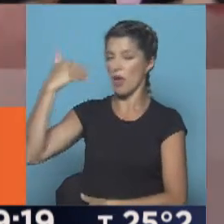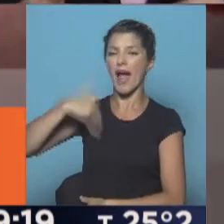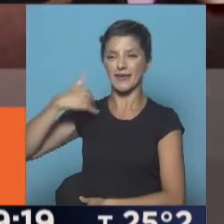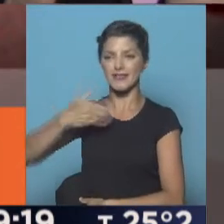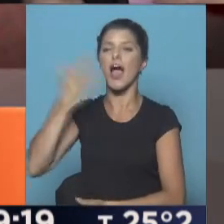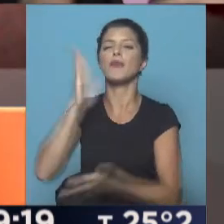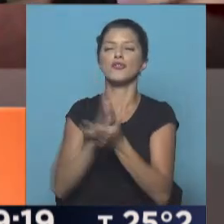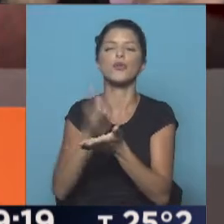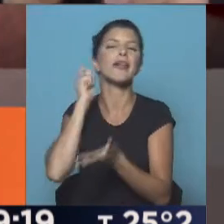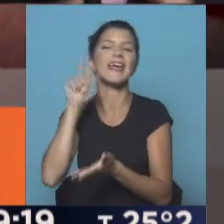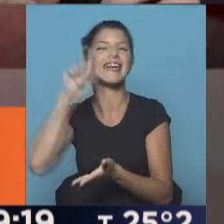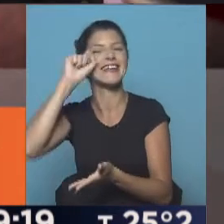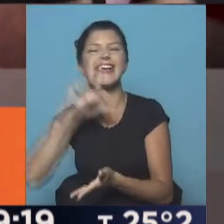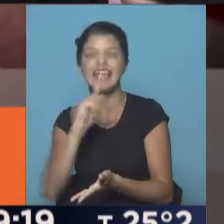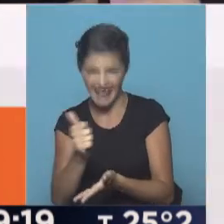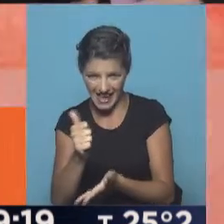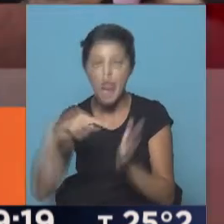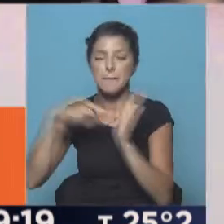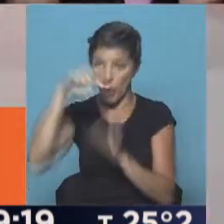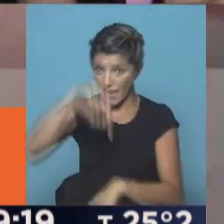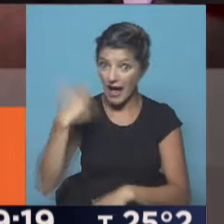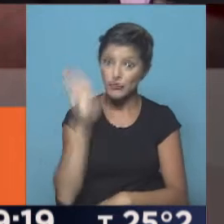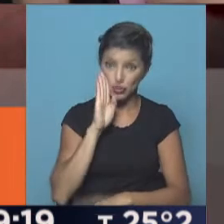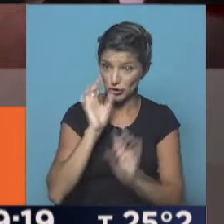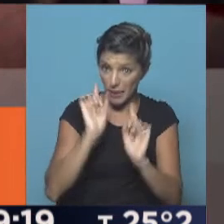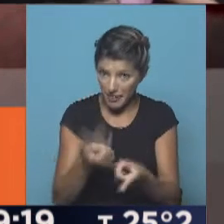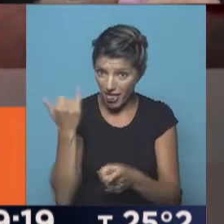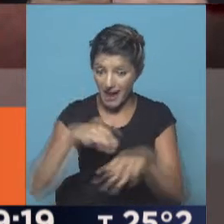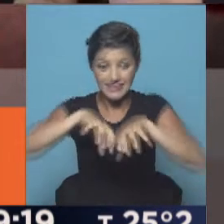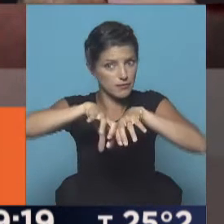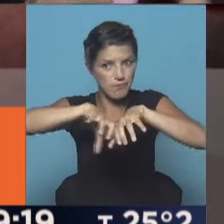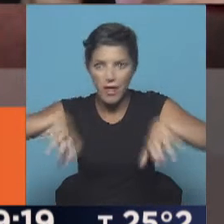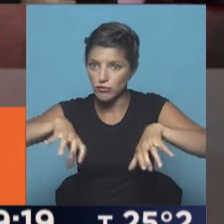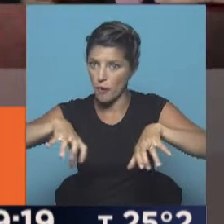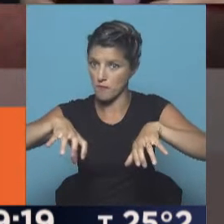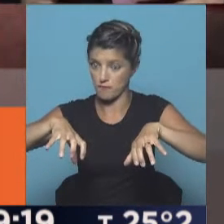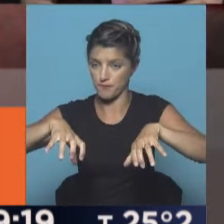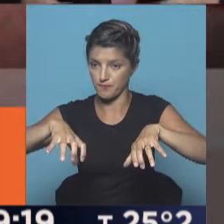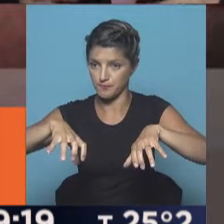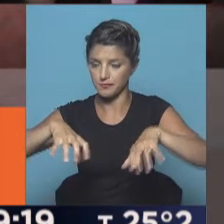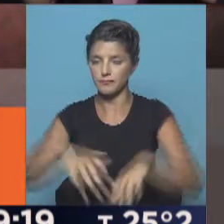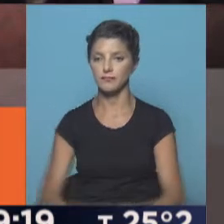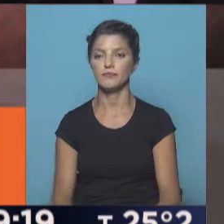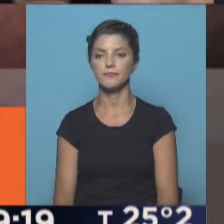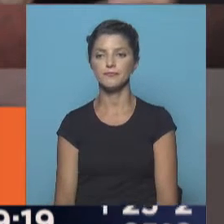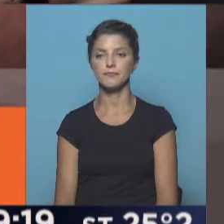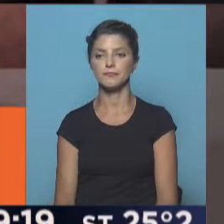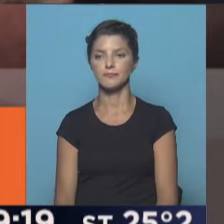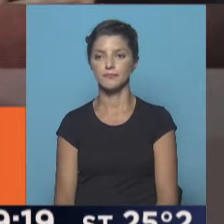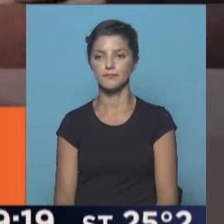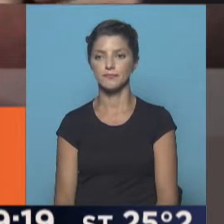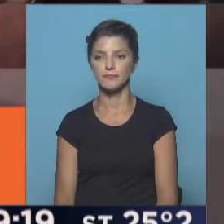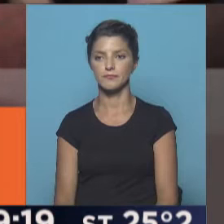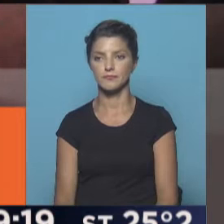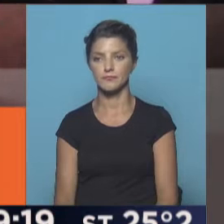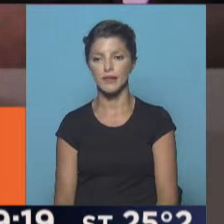¿no es cierto? En Estados Unidos también existe esa grieta. Es una división muy profunda que llega incluso, como también